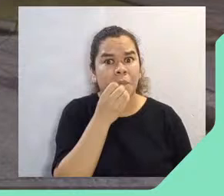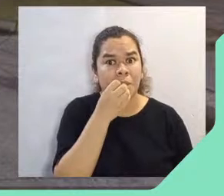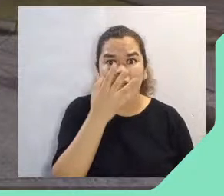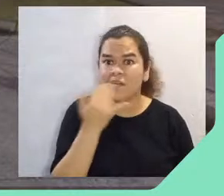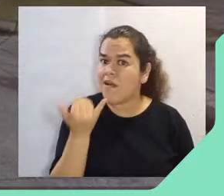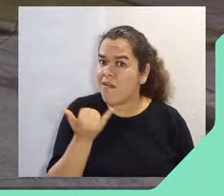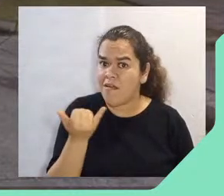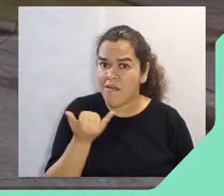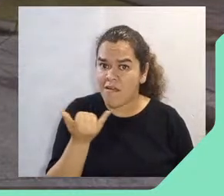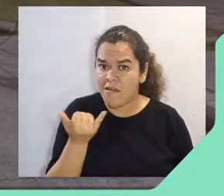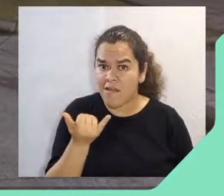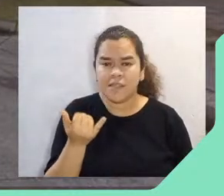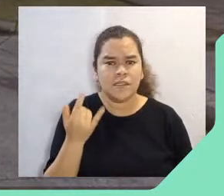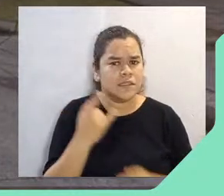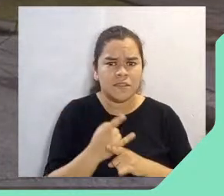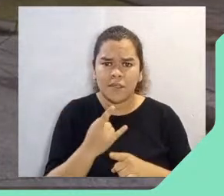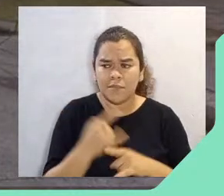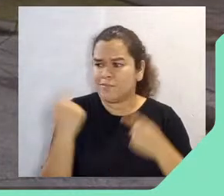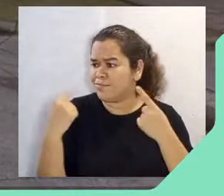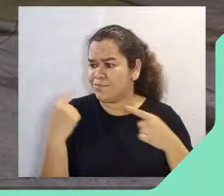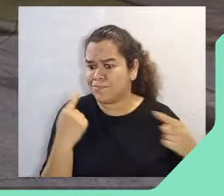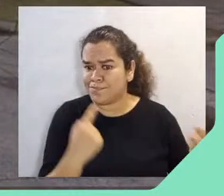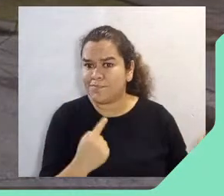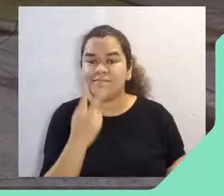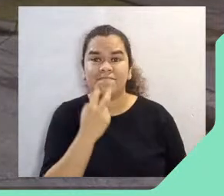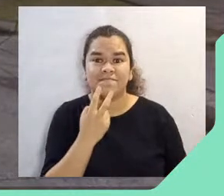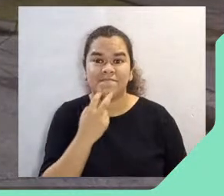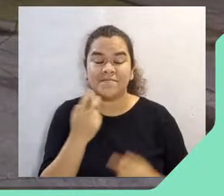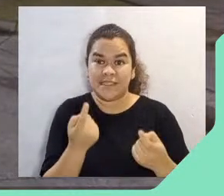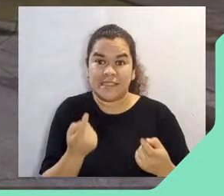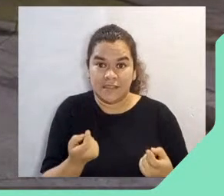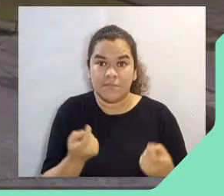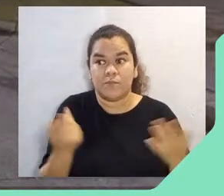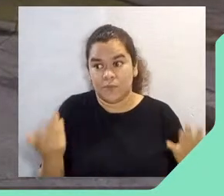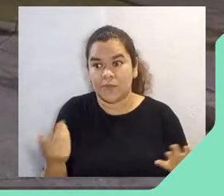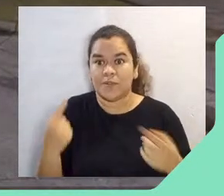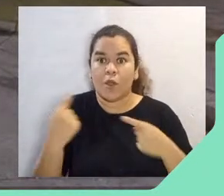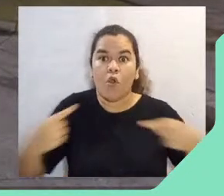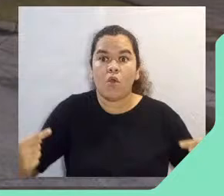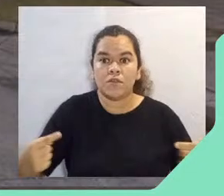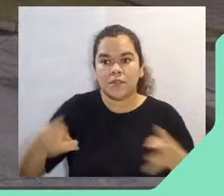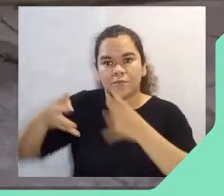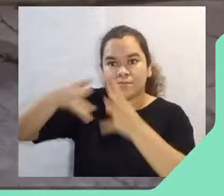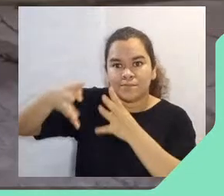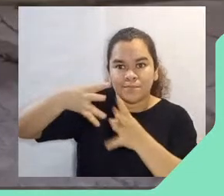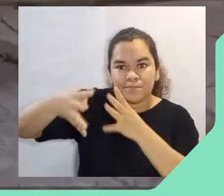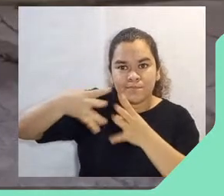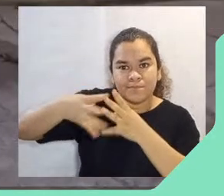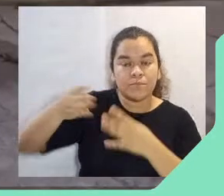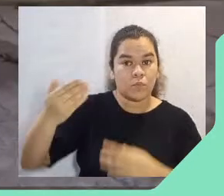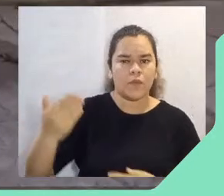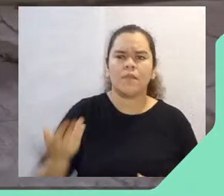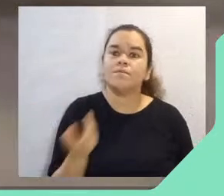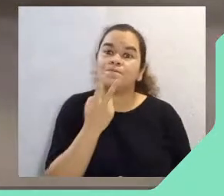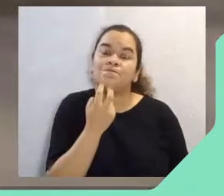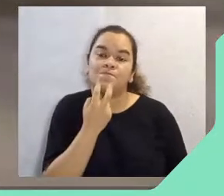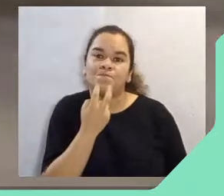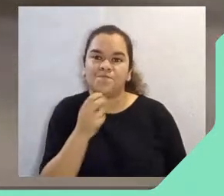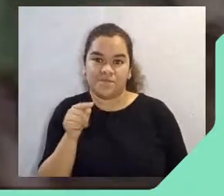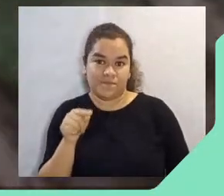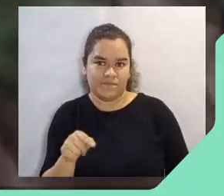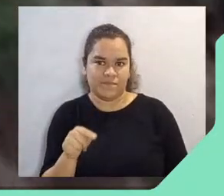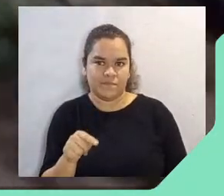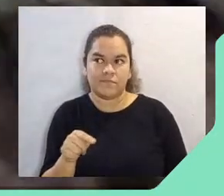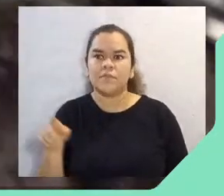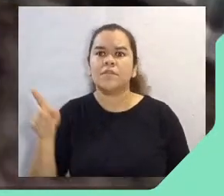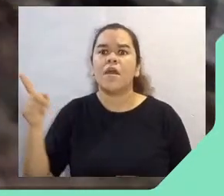profesiones requerimos de energía eléctrica para que nuestros artefactos puedan funcionar. Y esa energía eléctrica sale de algún